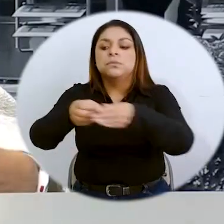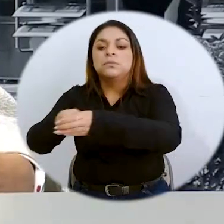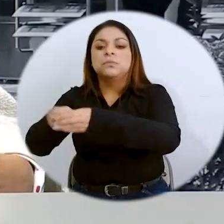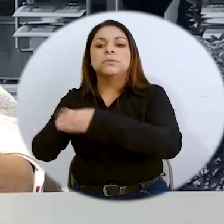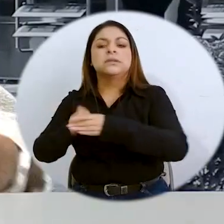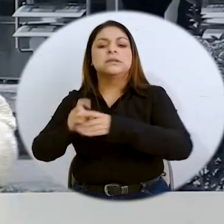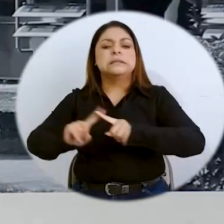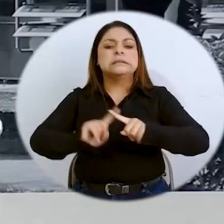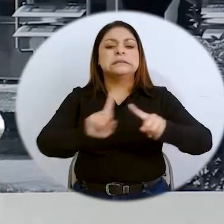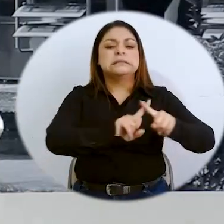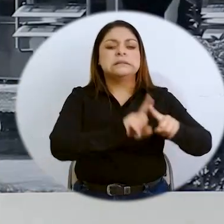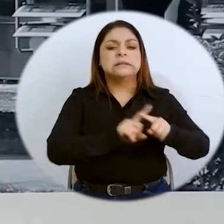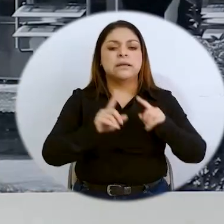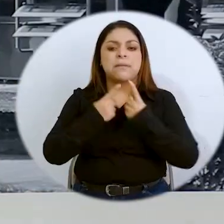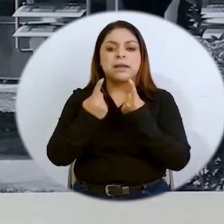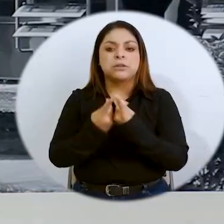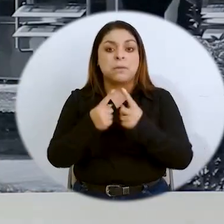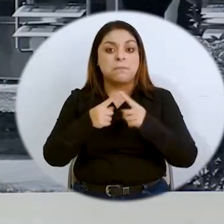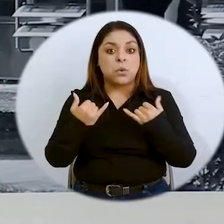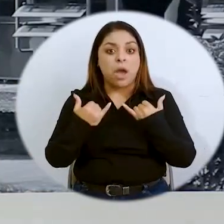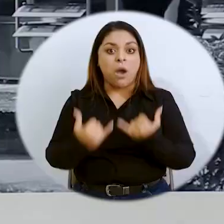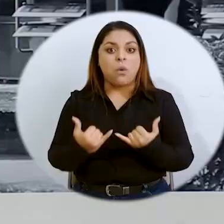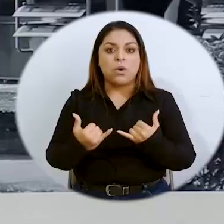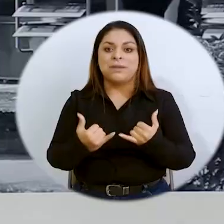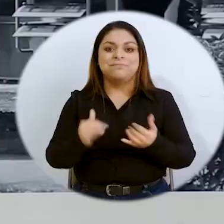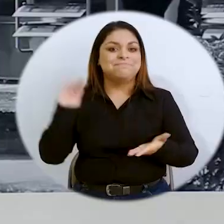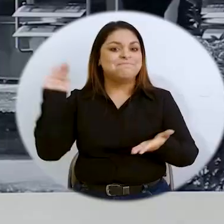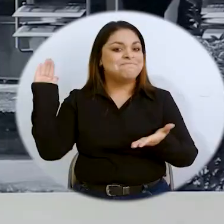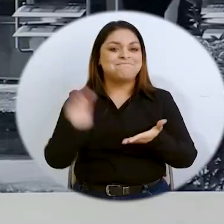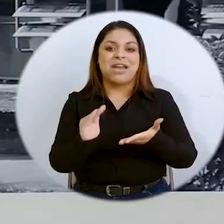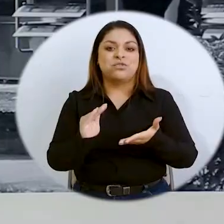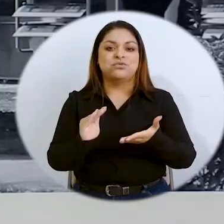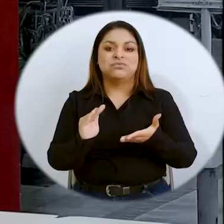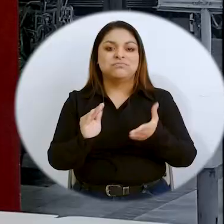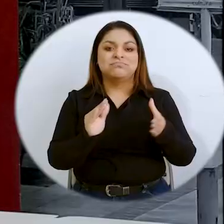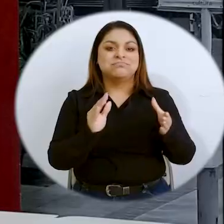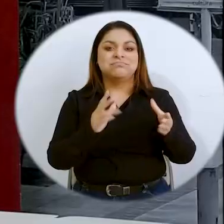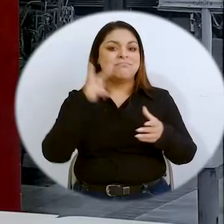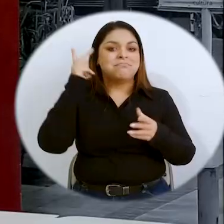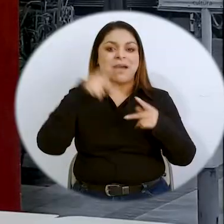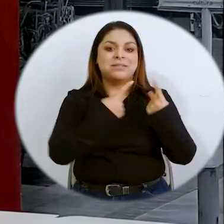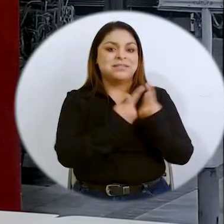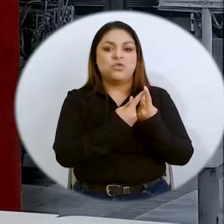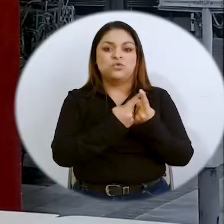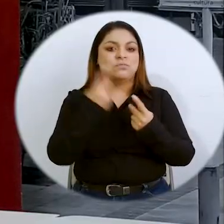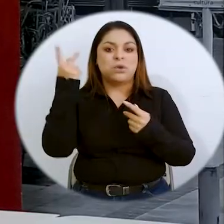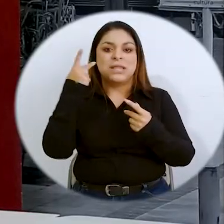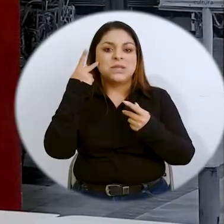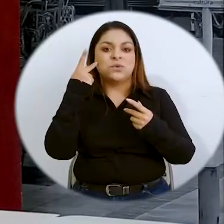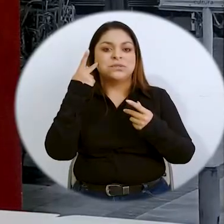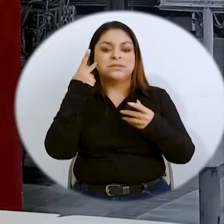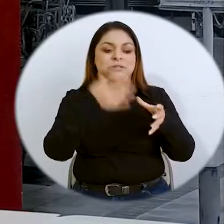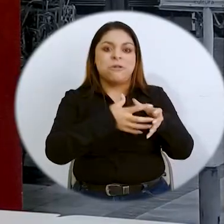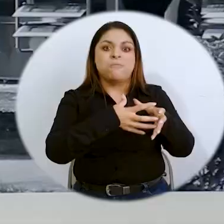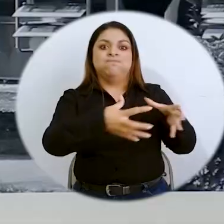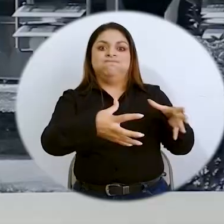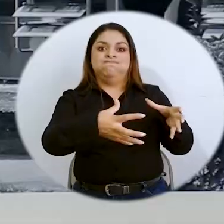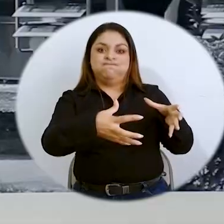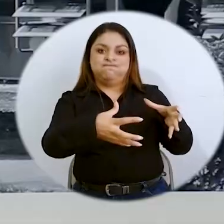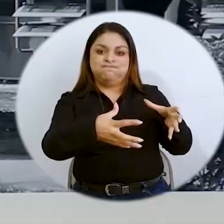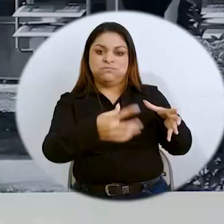el último periodo, y en esta en particular tenemos menos representación de partidos políticos en la Asamblea. Entonces habrá que ver cómo